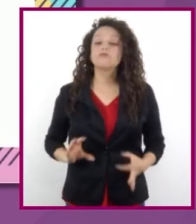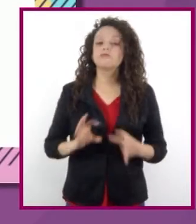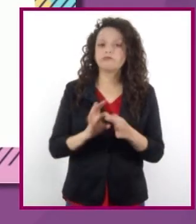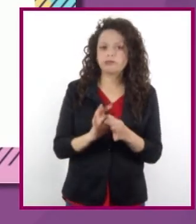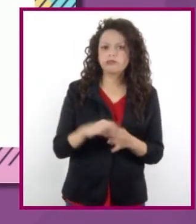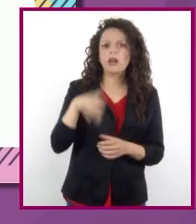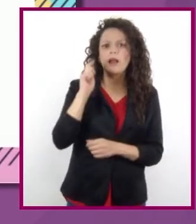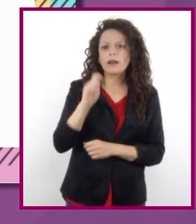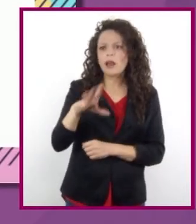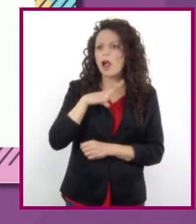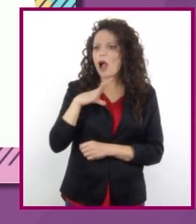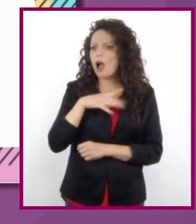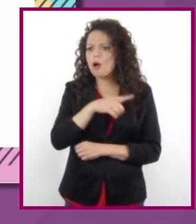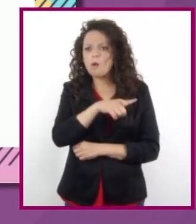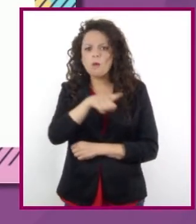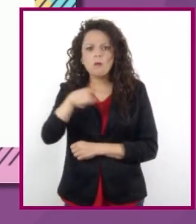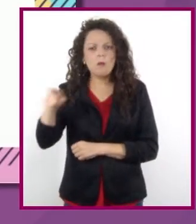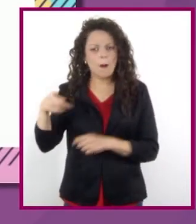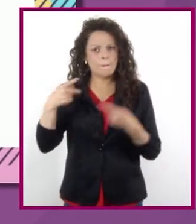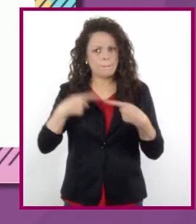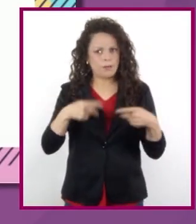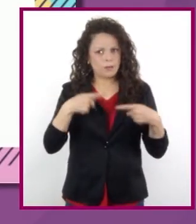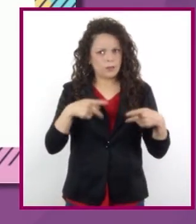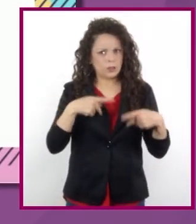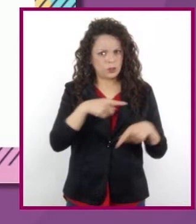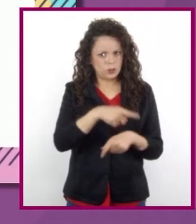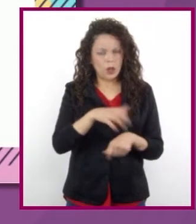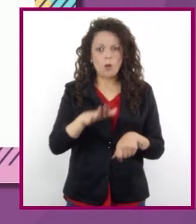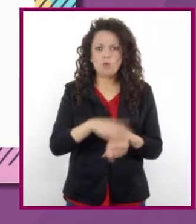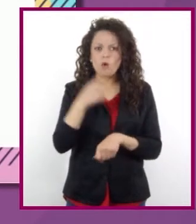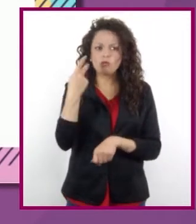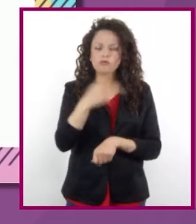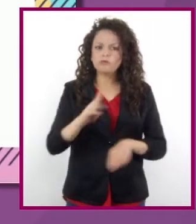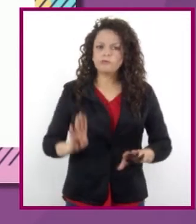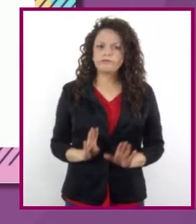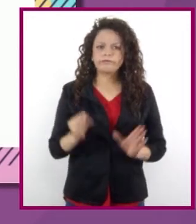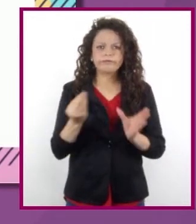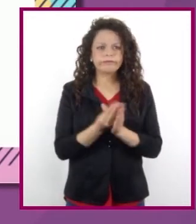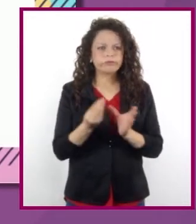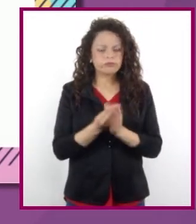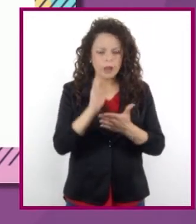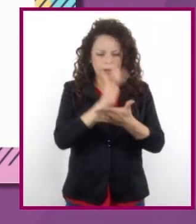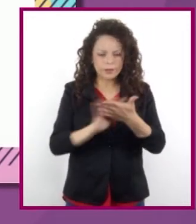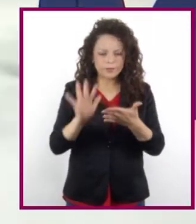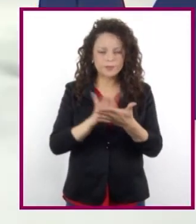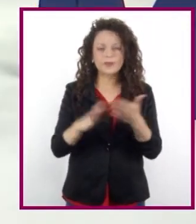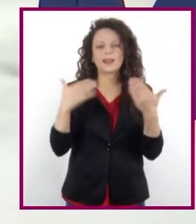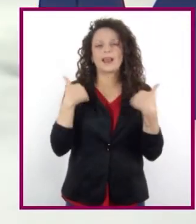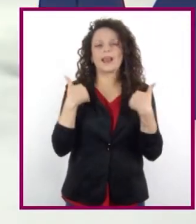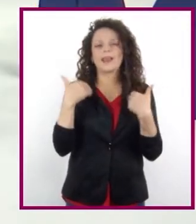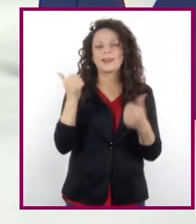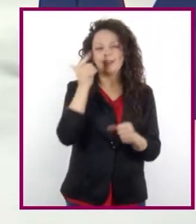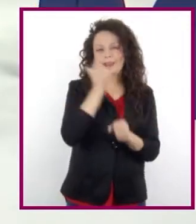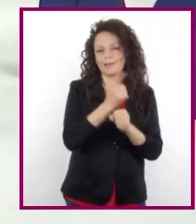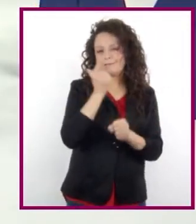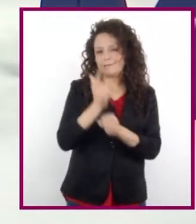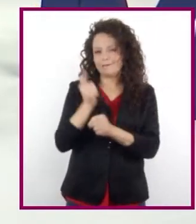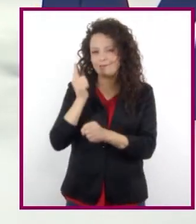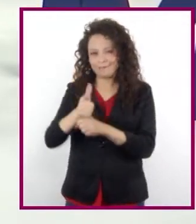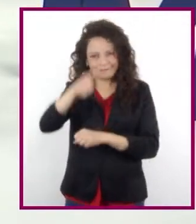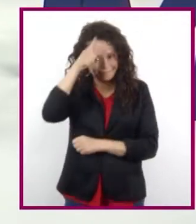de personajes, pues estos tienen características que los lectores pueden identificar.